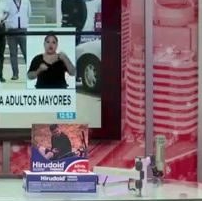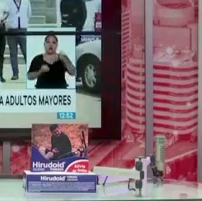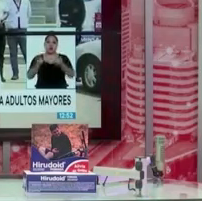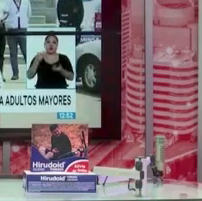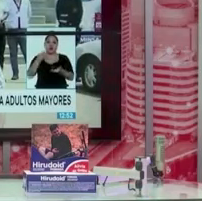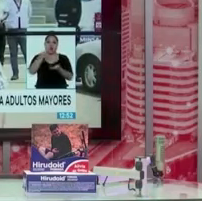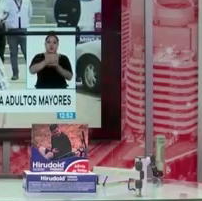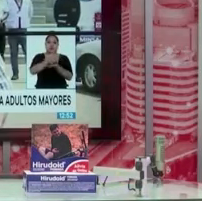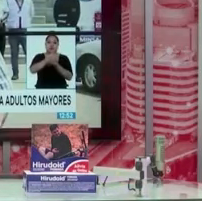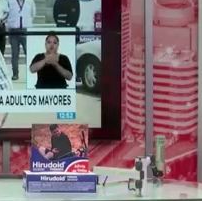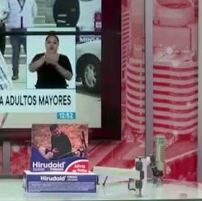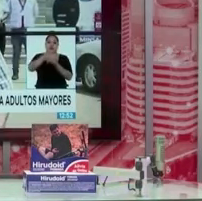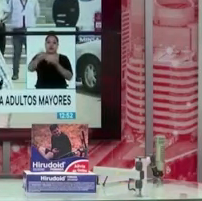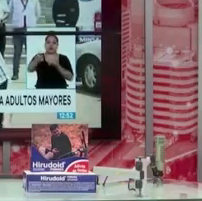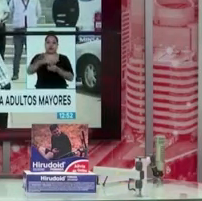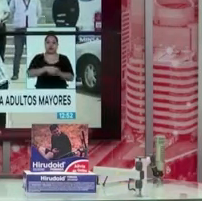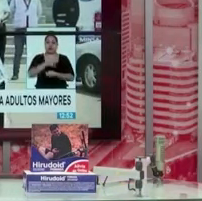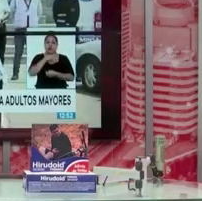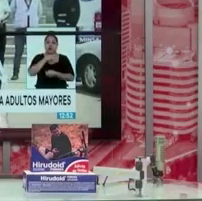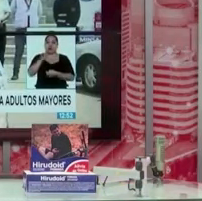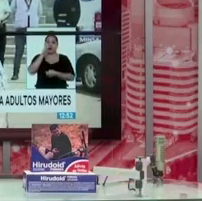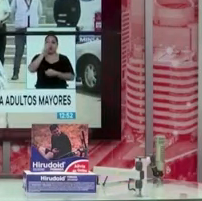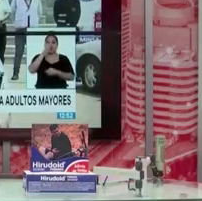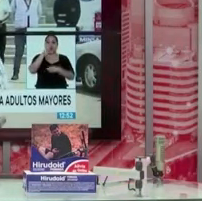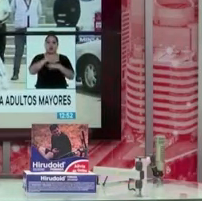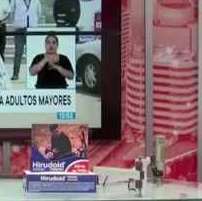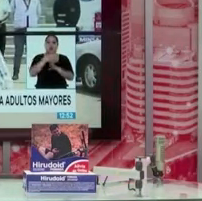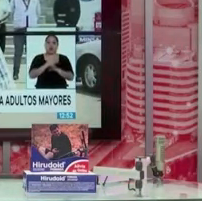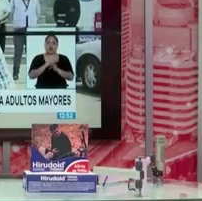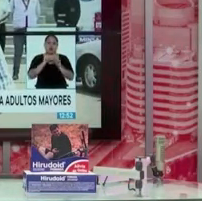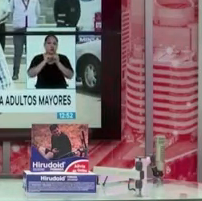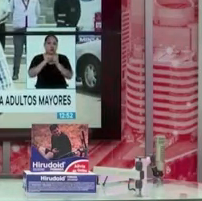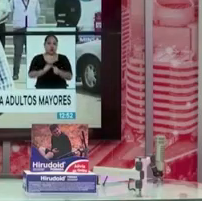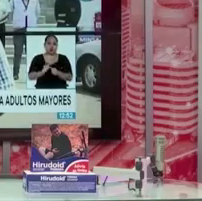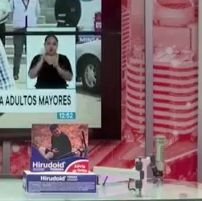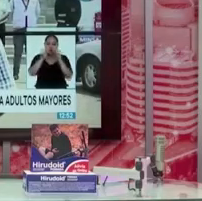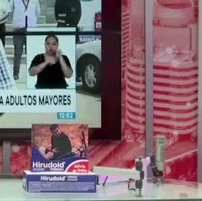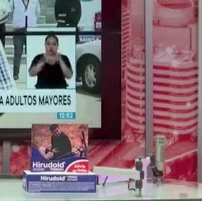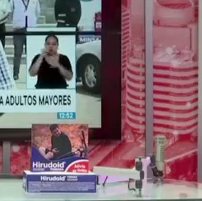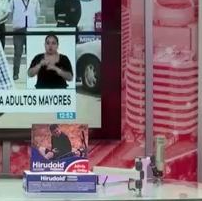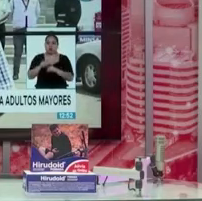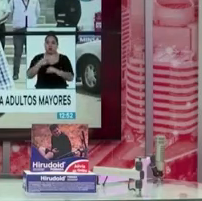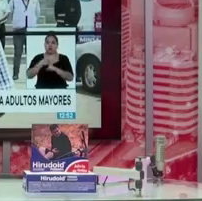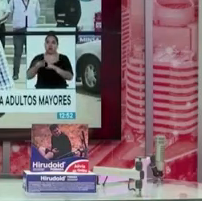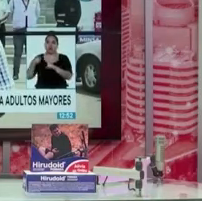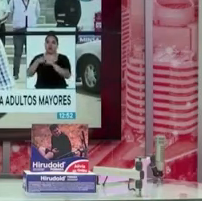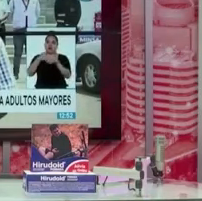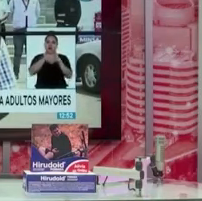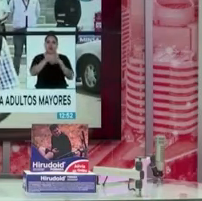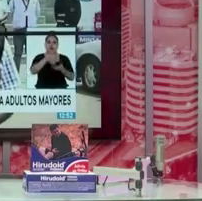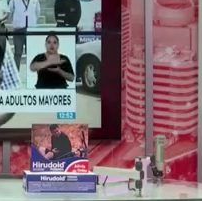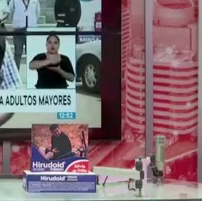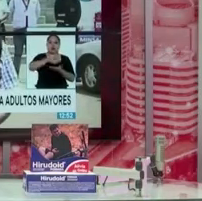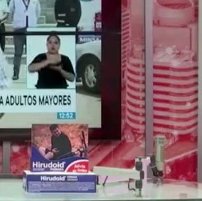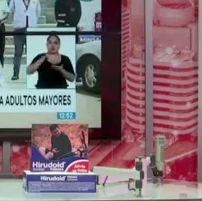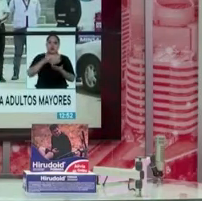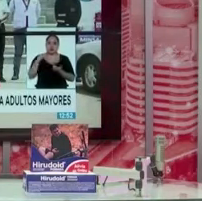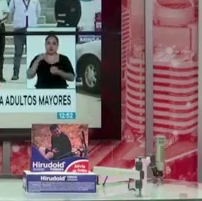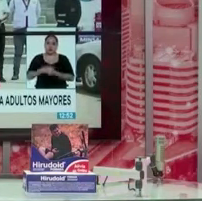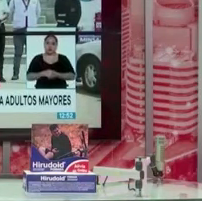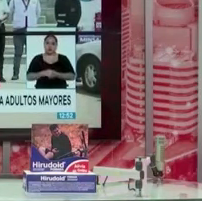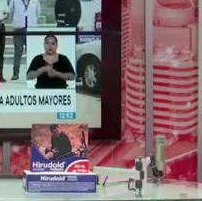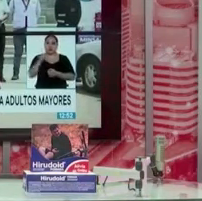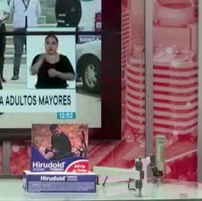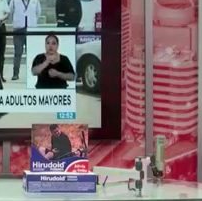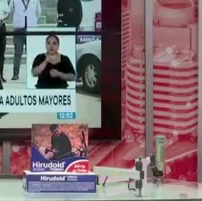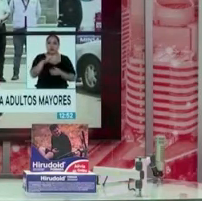hay plan, nadie sabe qué está pasando y no sé por qué no lo hacen. Sin embargo, ahora me dice, estamos haciendo algo diferente a lo de Vizcarra. Si Vizcarra no hizo nada,